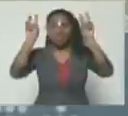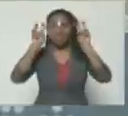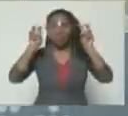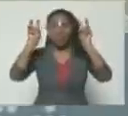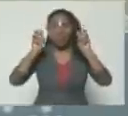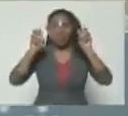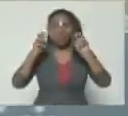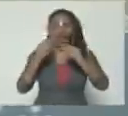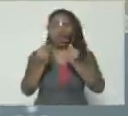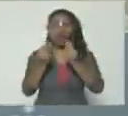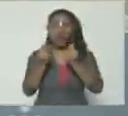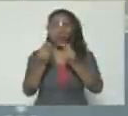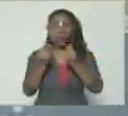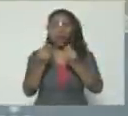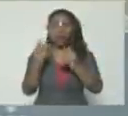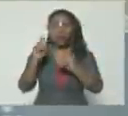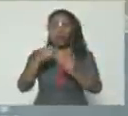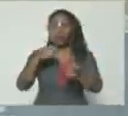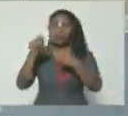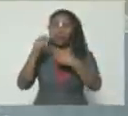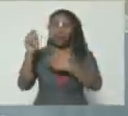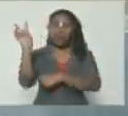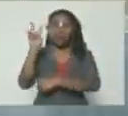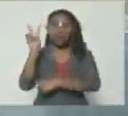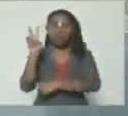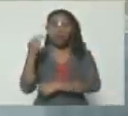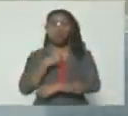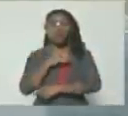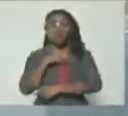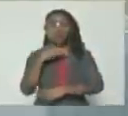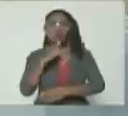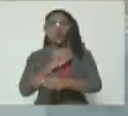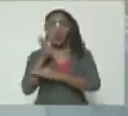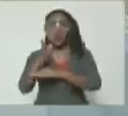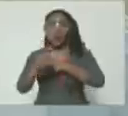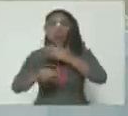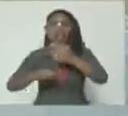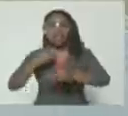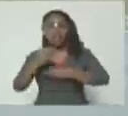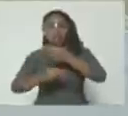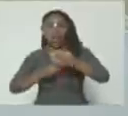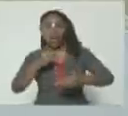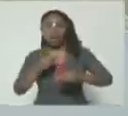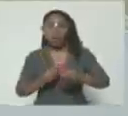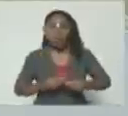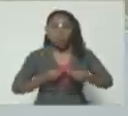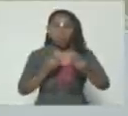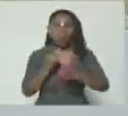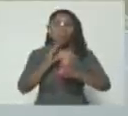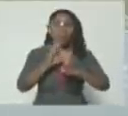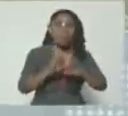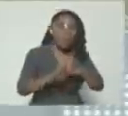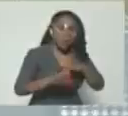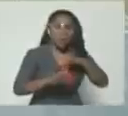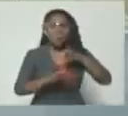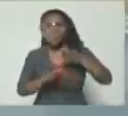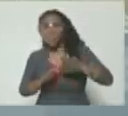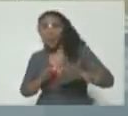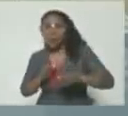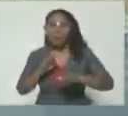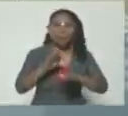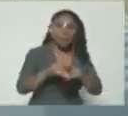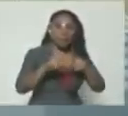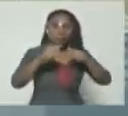economía exportadora de Venezuela. Le fuimos dando paso, otro, aquí,